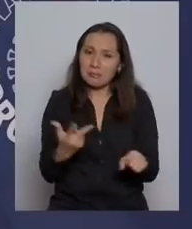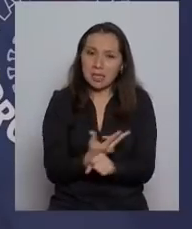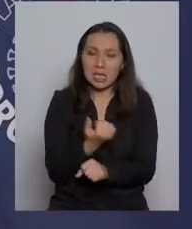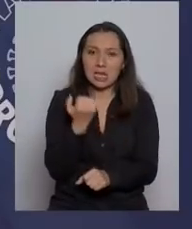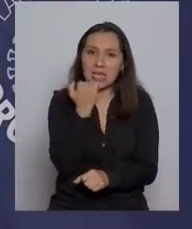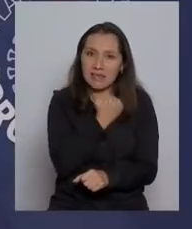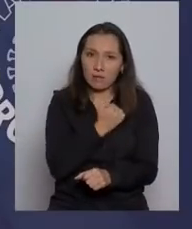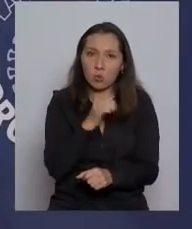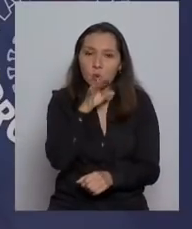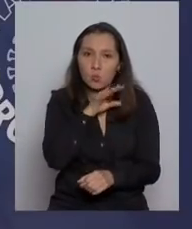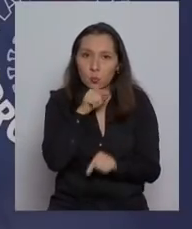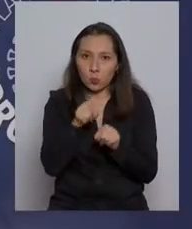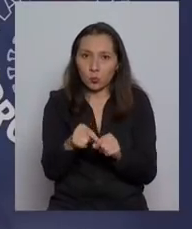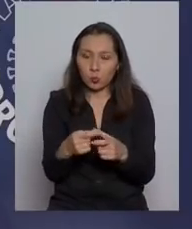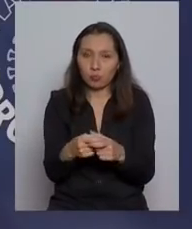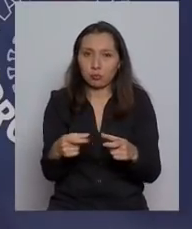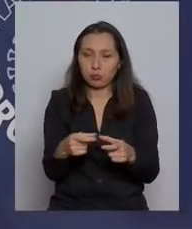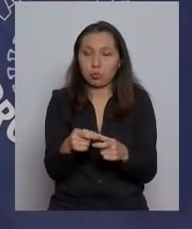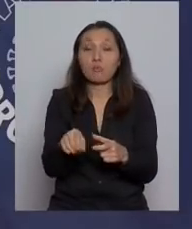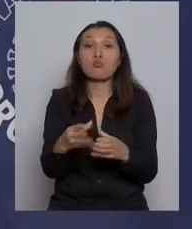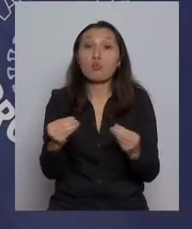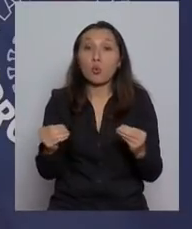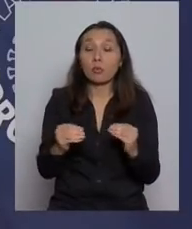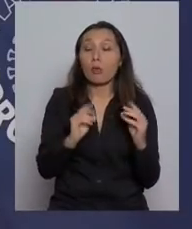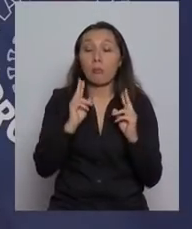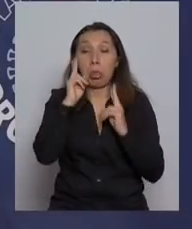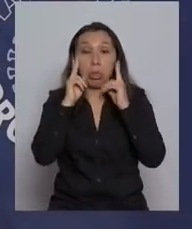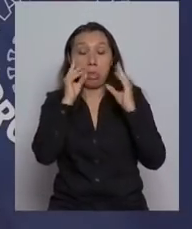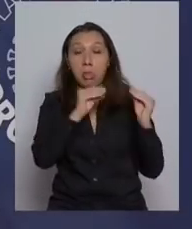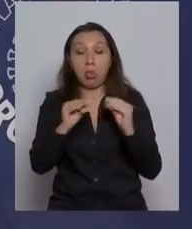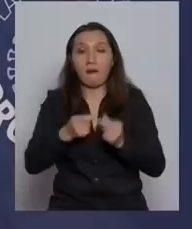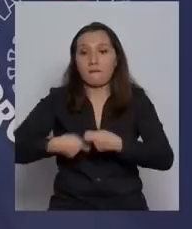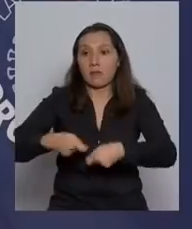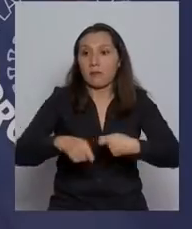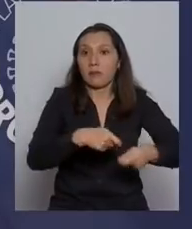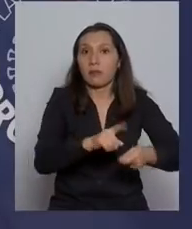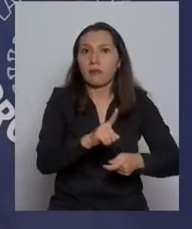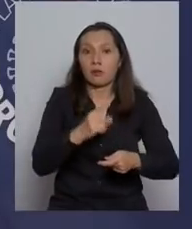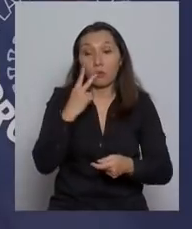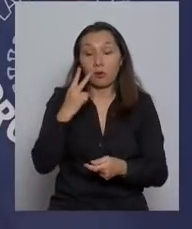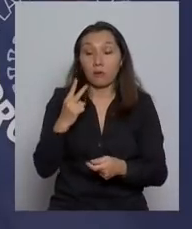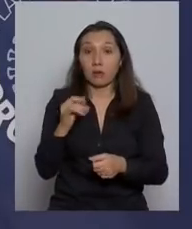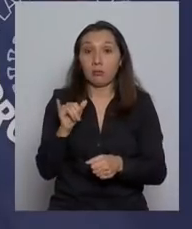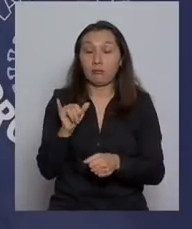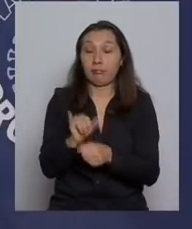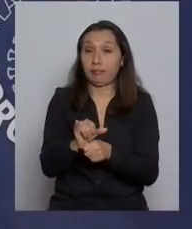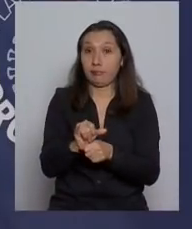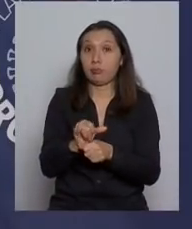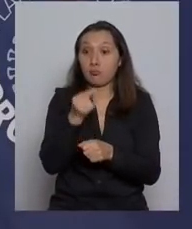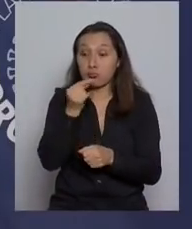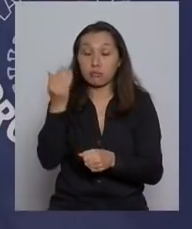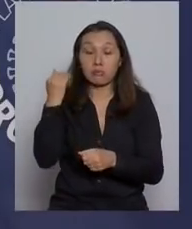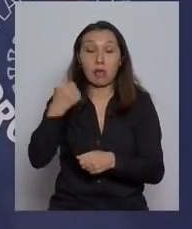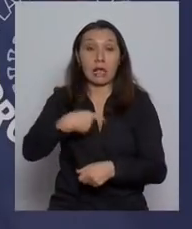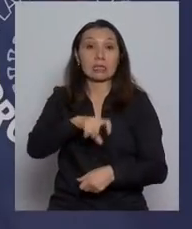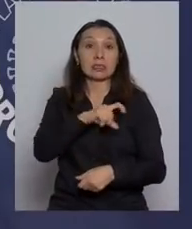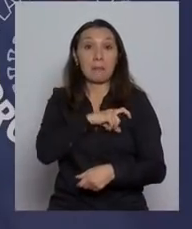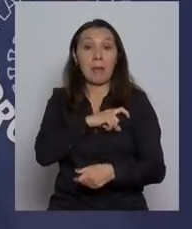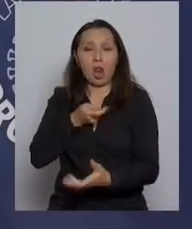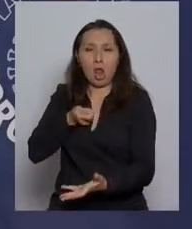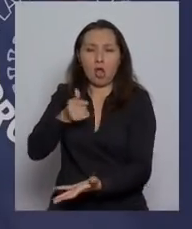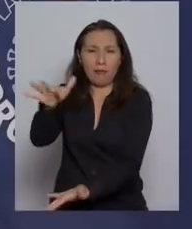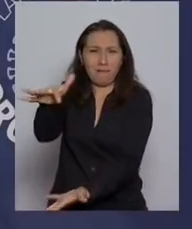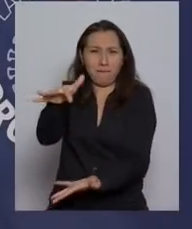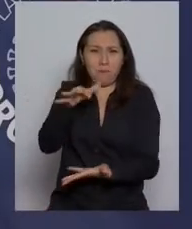uso. En primer lugar, muchos especuladores están vendiendo. Tenemos un bochorno reciente en España donde se